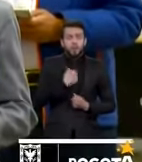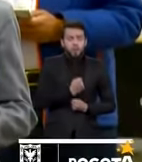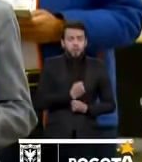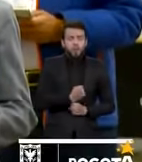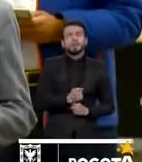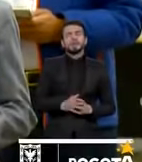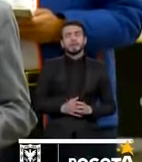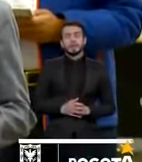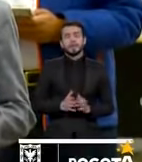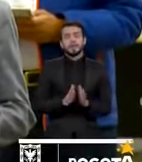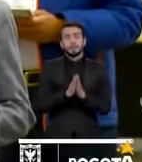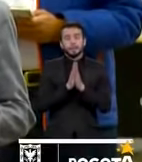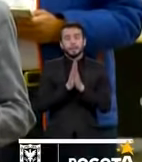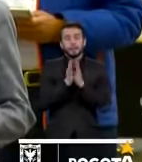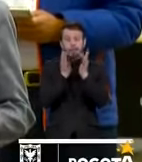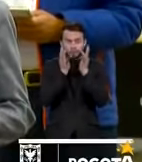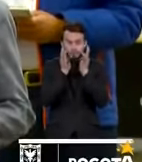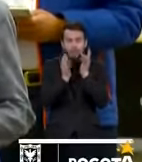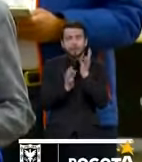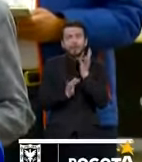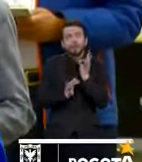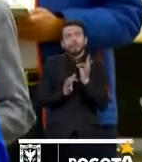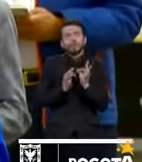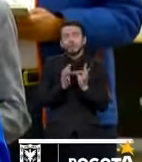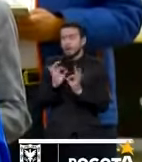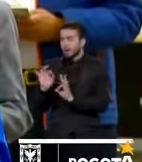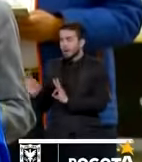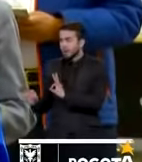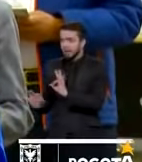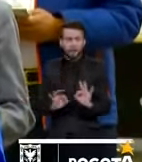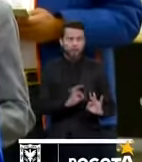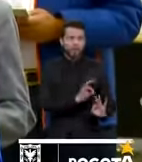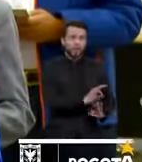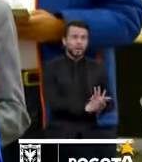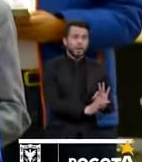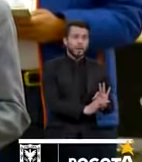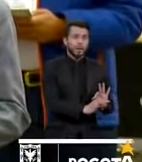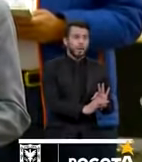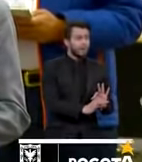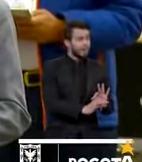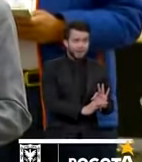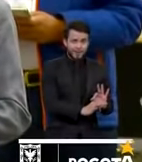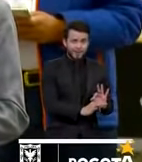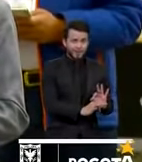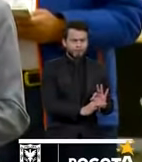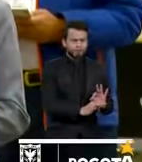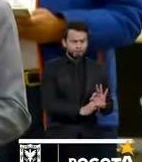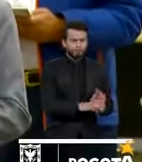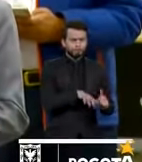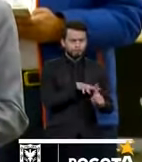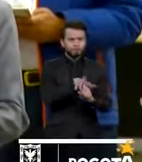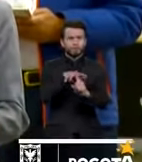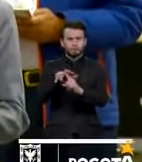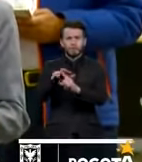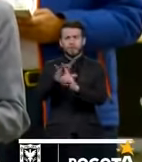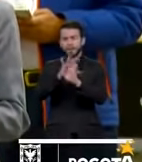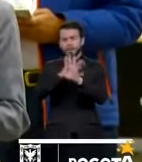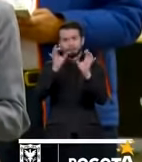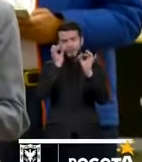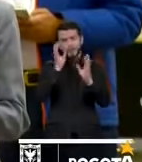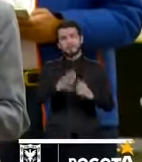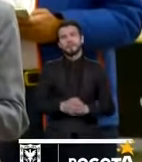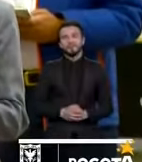que cuidarnos con mucha prudencia, porque de lo contrario, la calamidad a la que nos enfrentaríamos es mucho mayor. De manera que nuestra